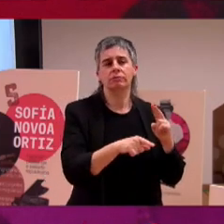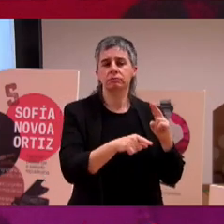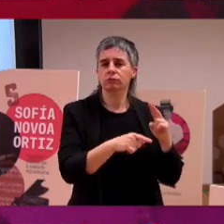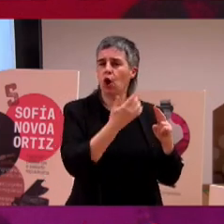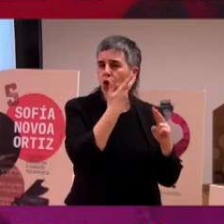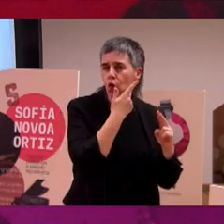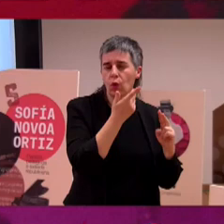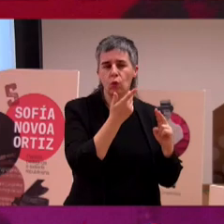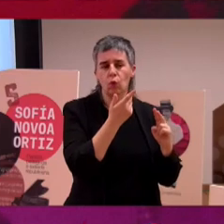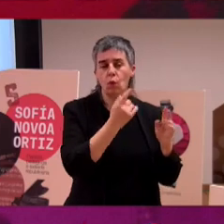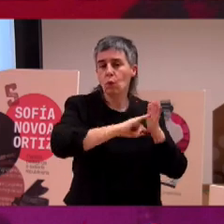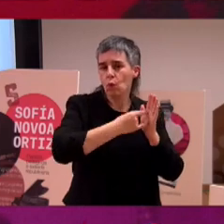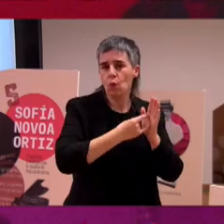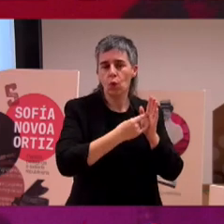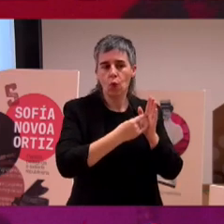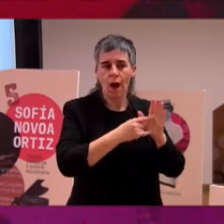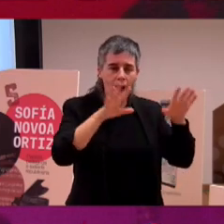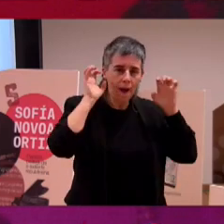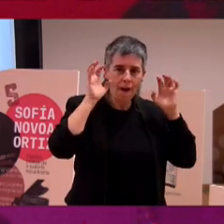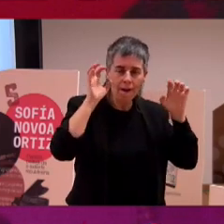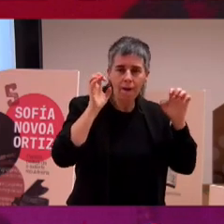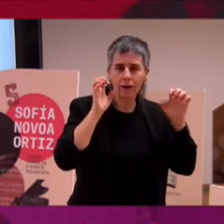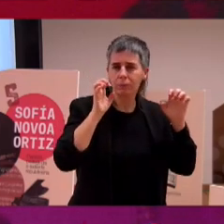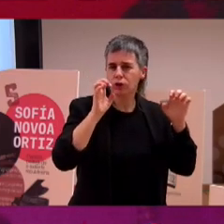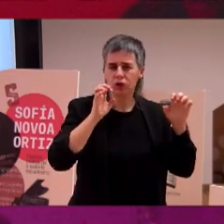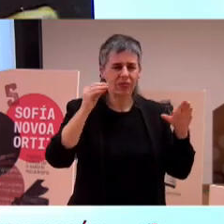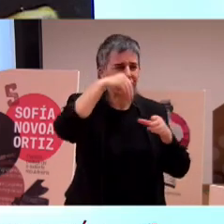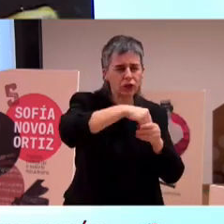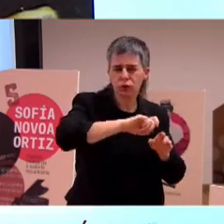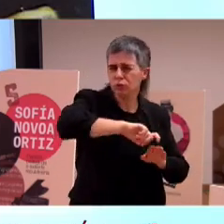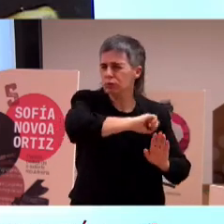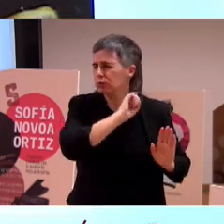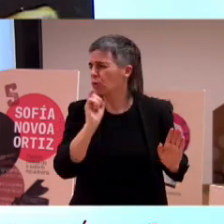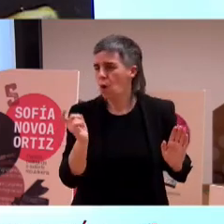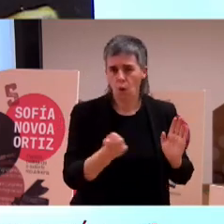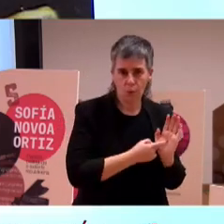non só se trata de practicar a sinaxe de dedos que lle tiñan ensinado até entón.